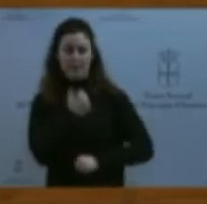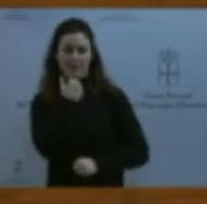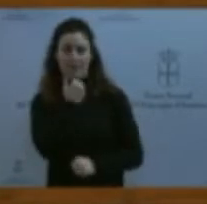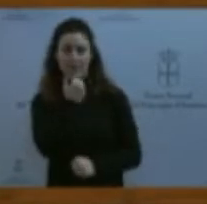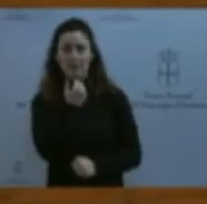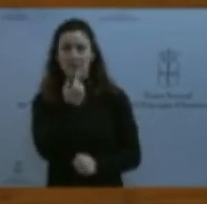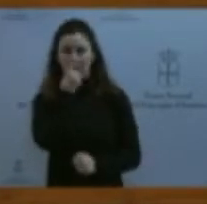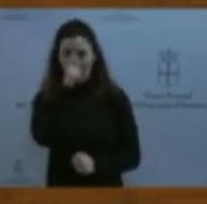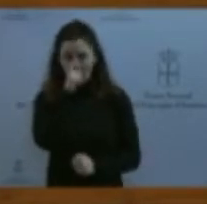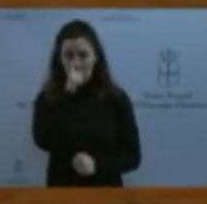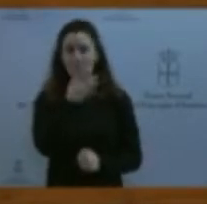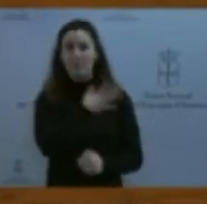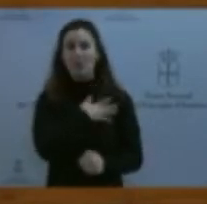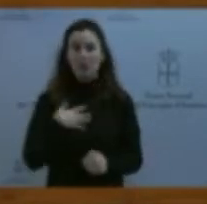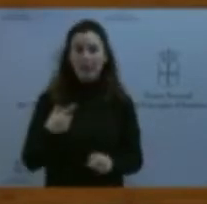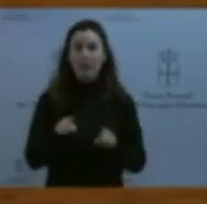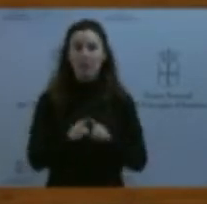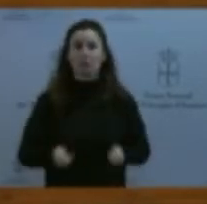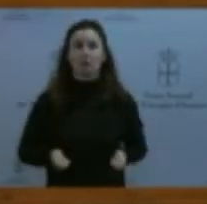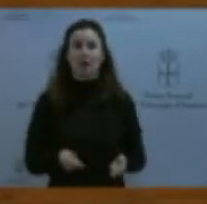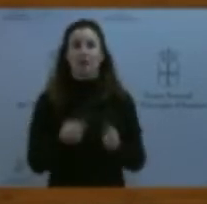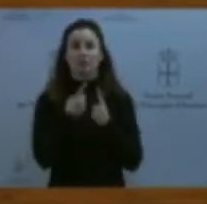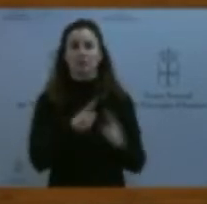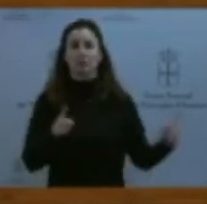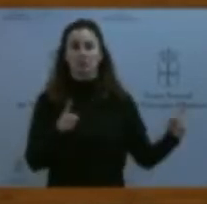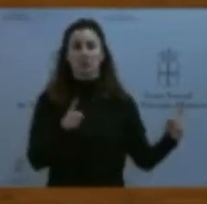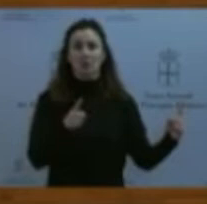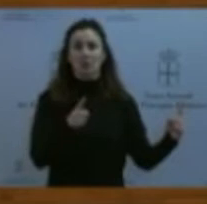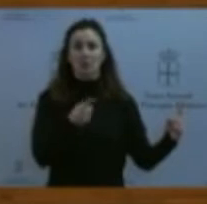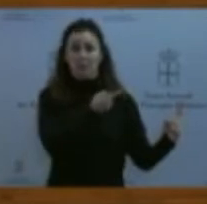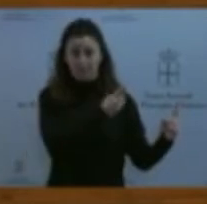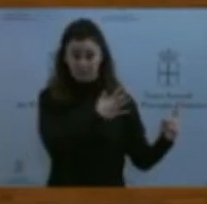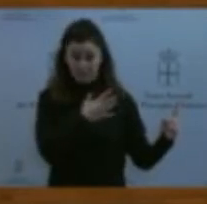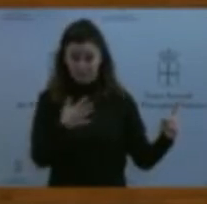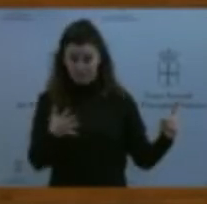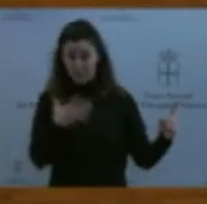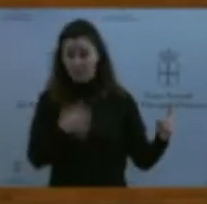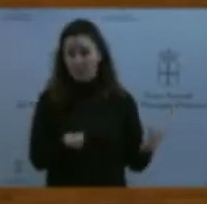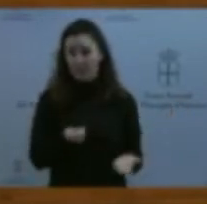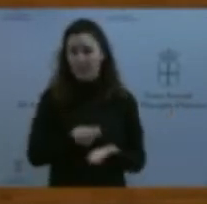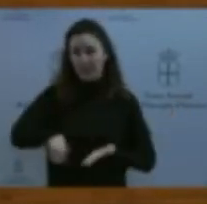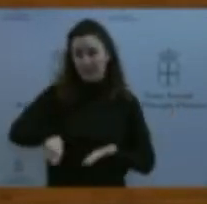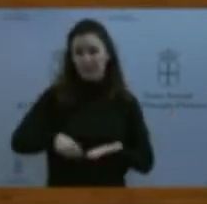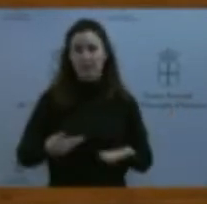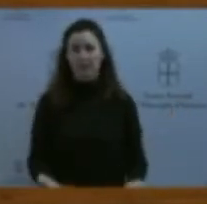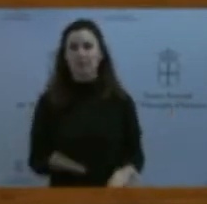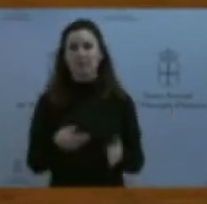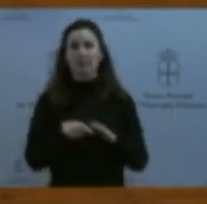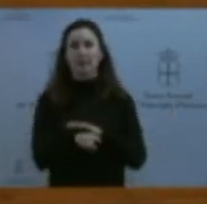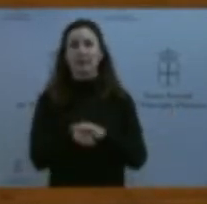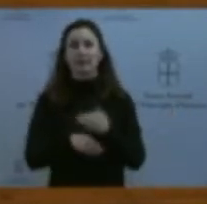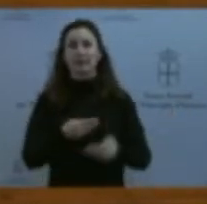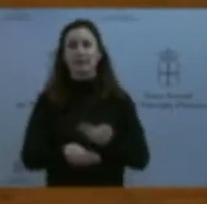de todo el ejercicio. En cuanto a los periodos de tramitación, le hago una comparativa que hemos